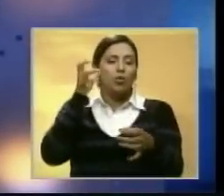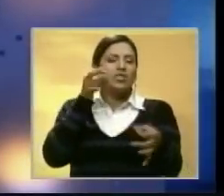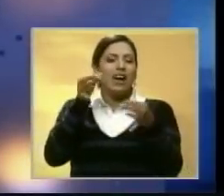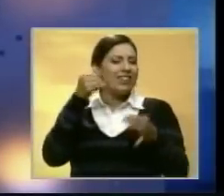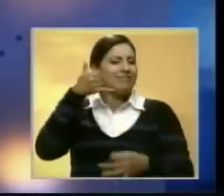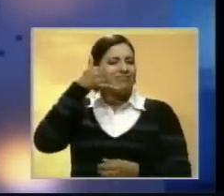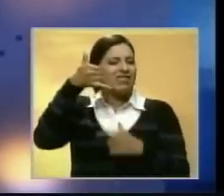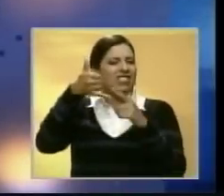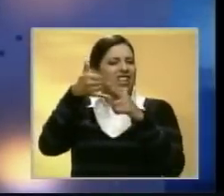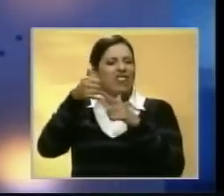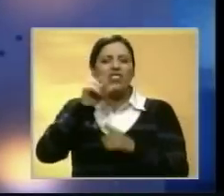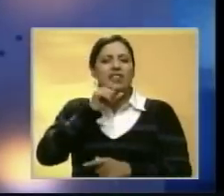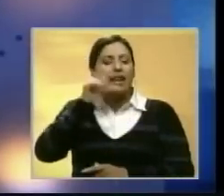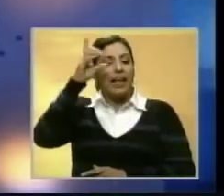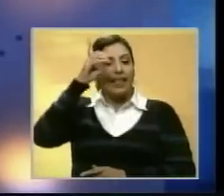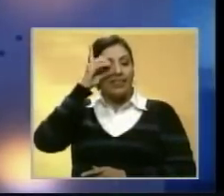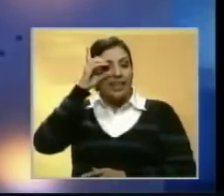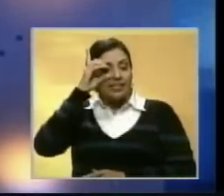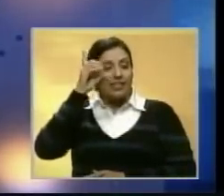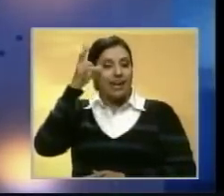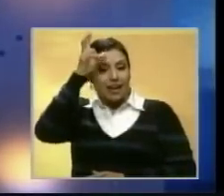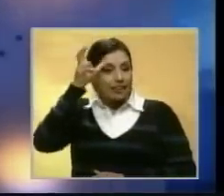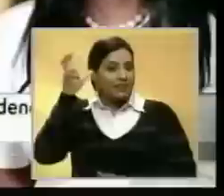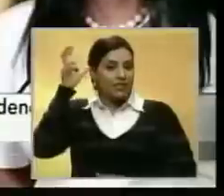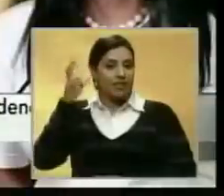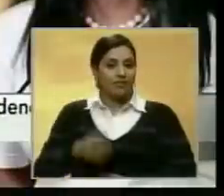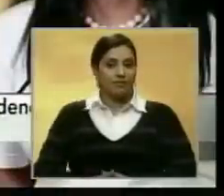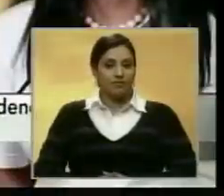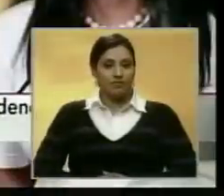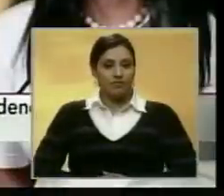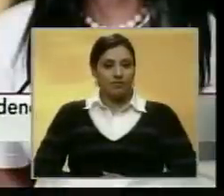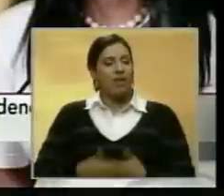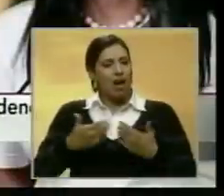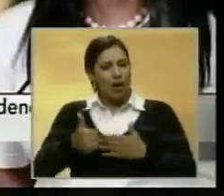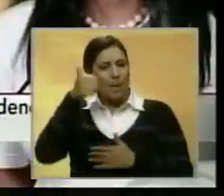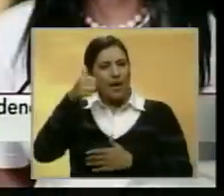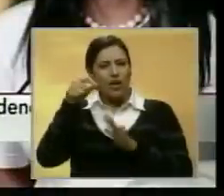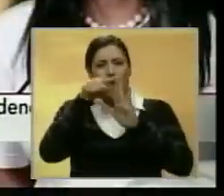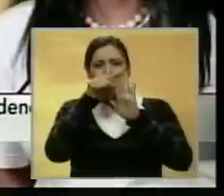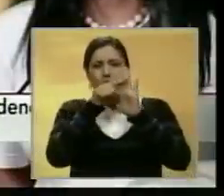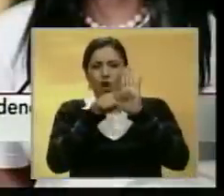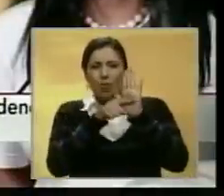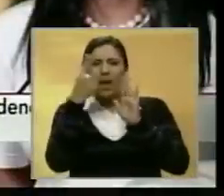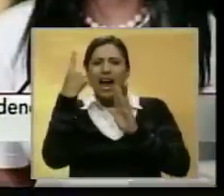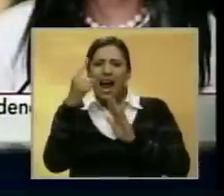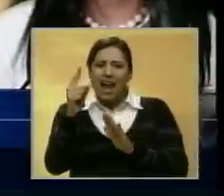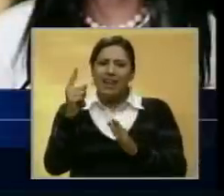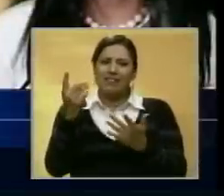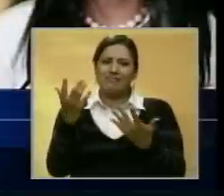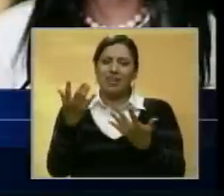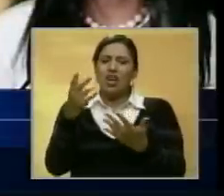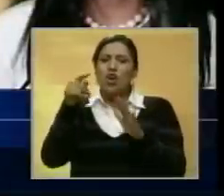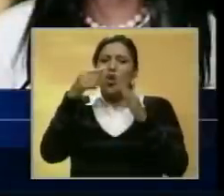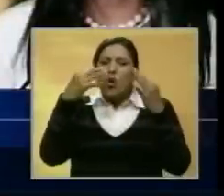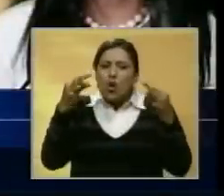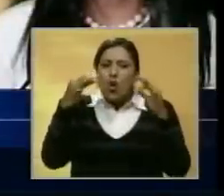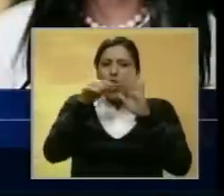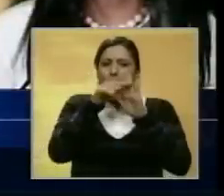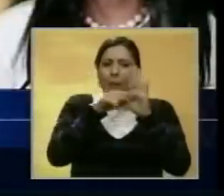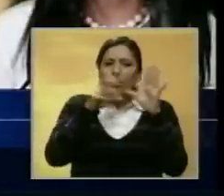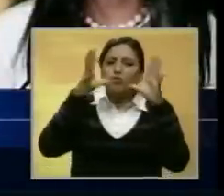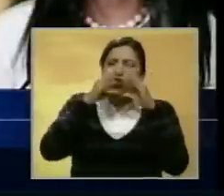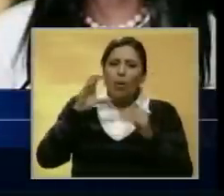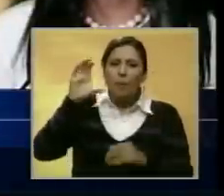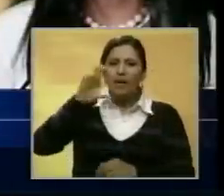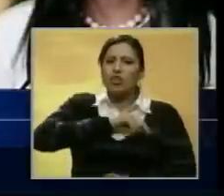vía telefónica de la canciller de la República, Delcy Rodríguez. Mayor cantidad de normas. Hay una situación normativa en toda la